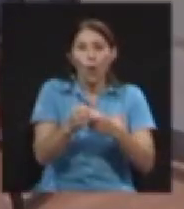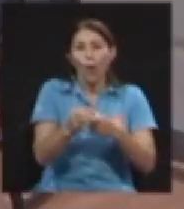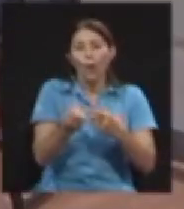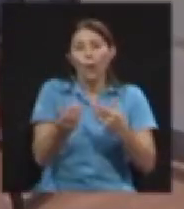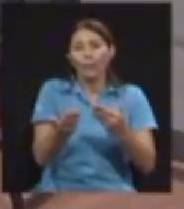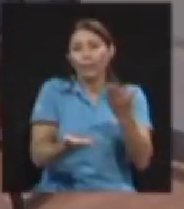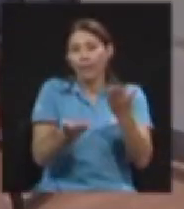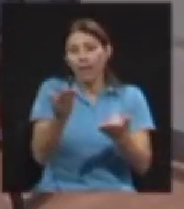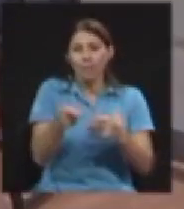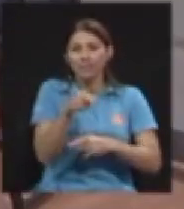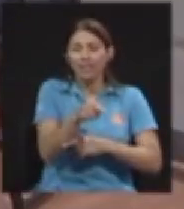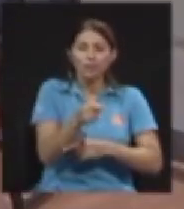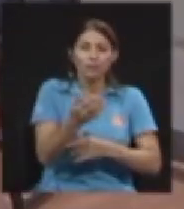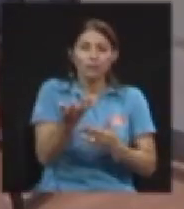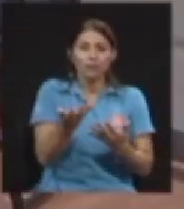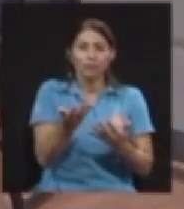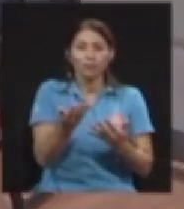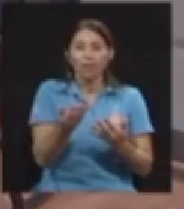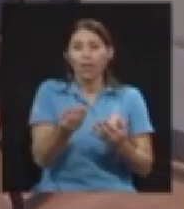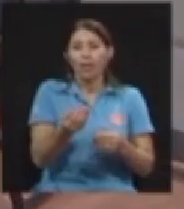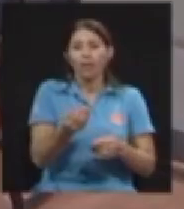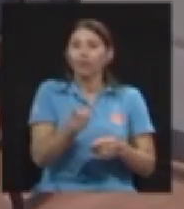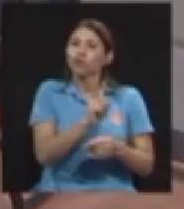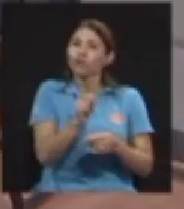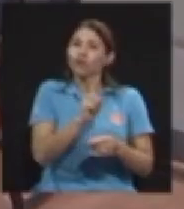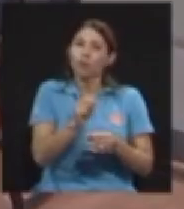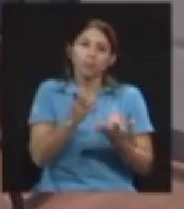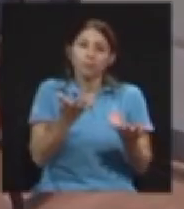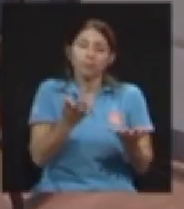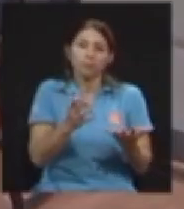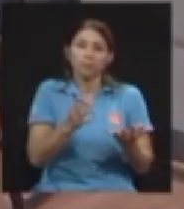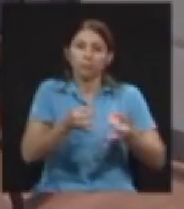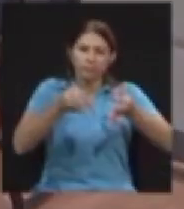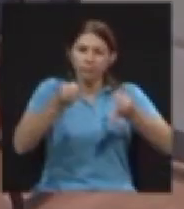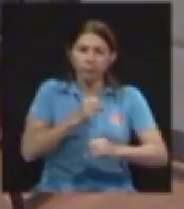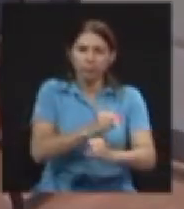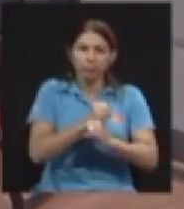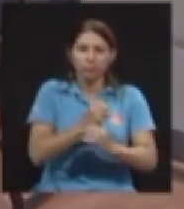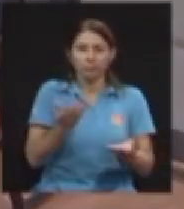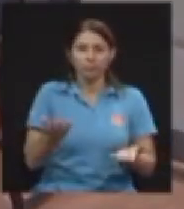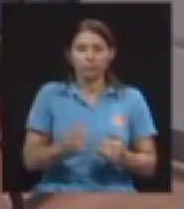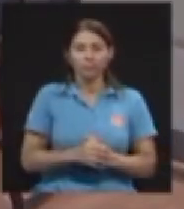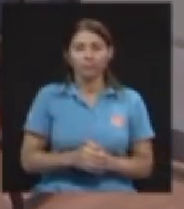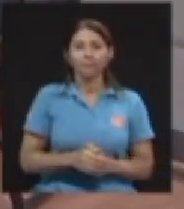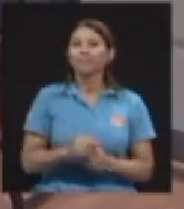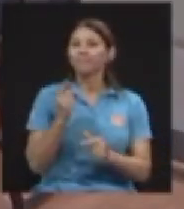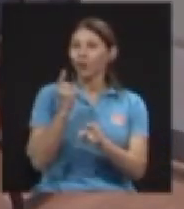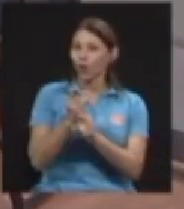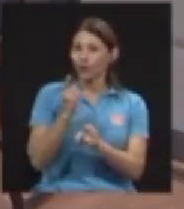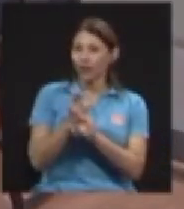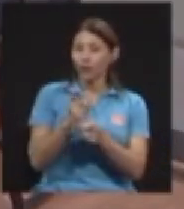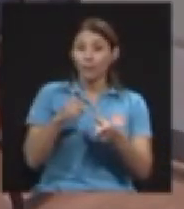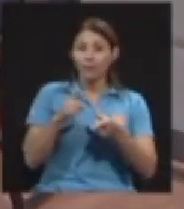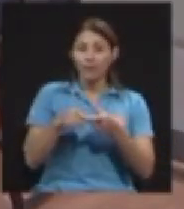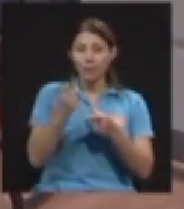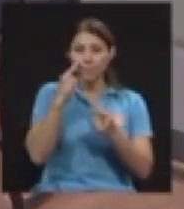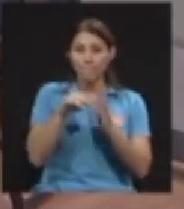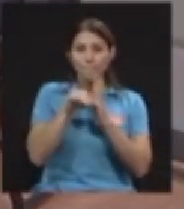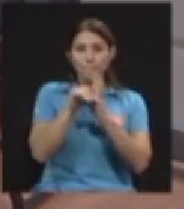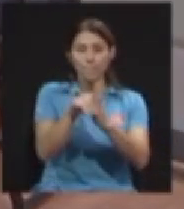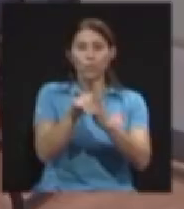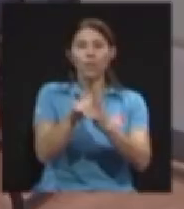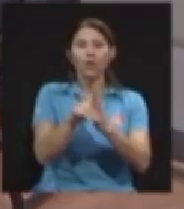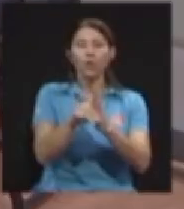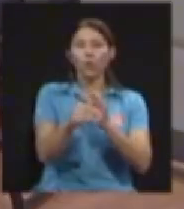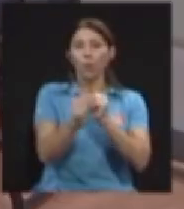como debe ser, no tienen la vida garantizada. Correcto. Y entonces, de esa piedra angular, que es el modelo de competencia